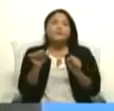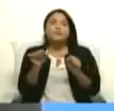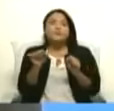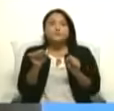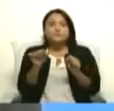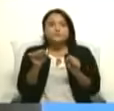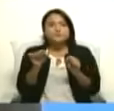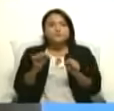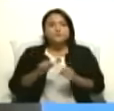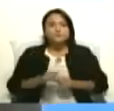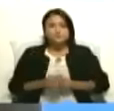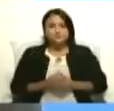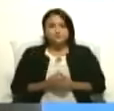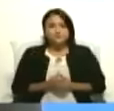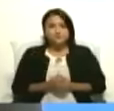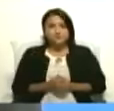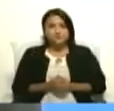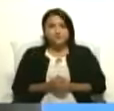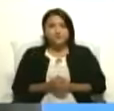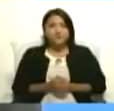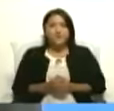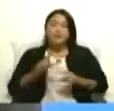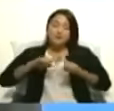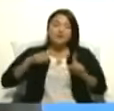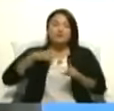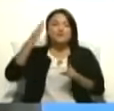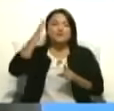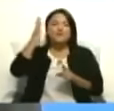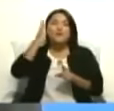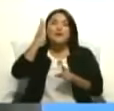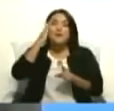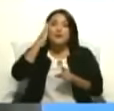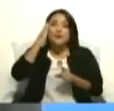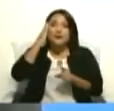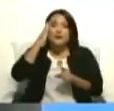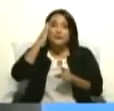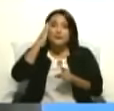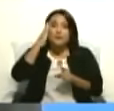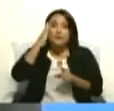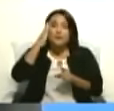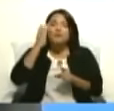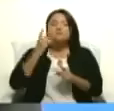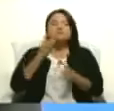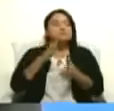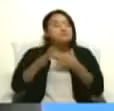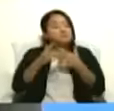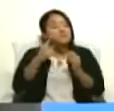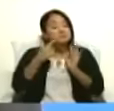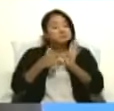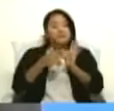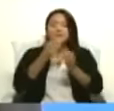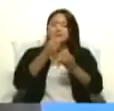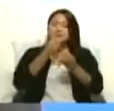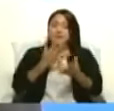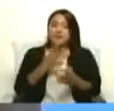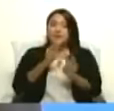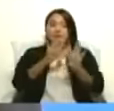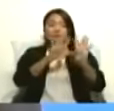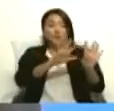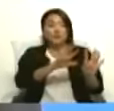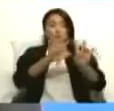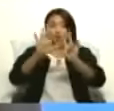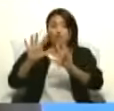algo así lo que sí sabemos y nos parece una hermosa demostración es que el